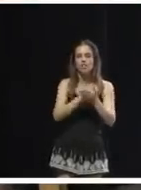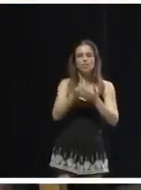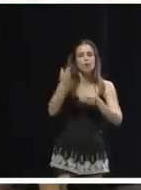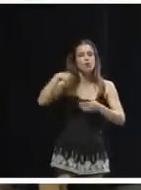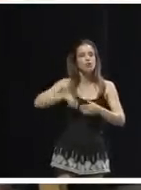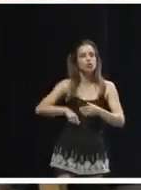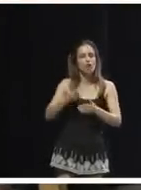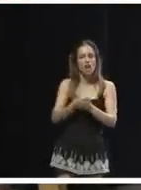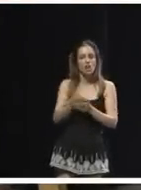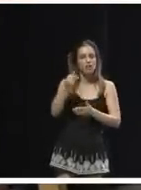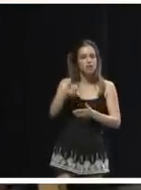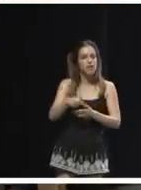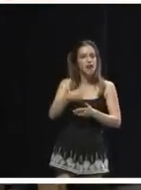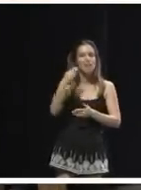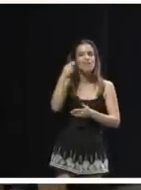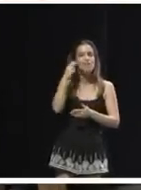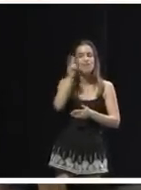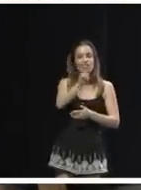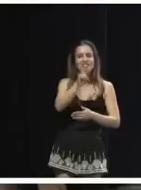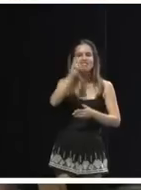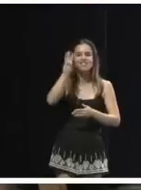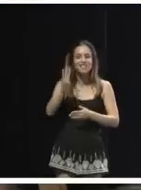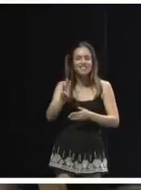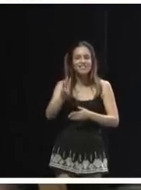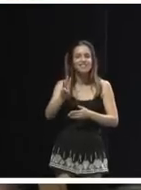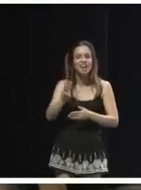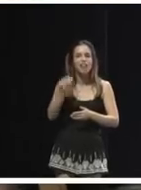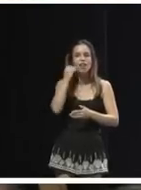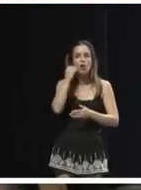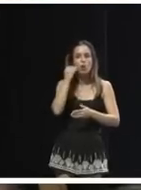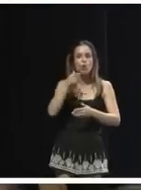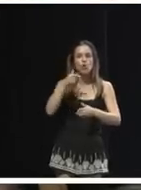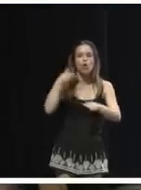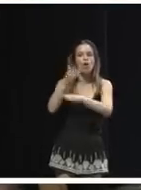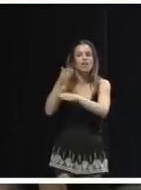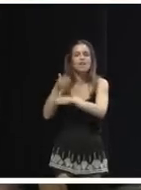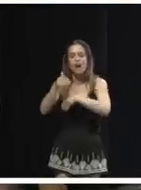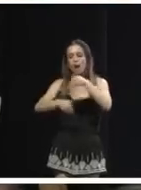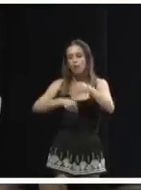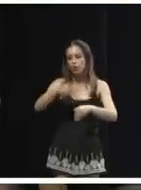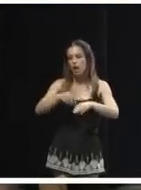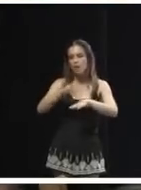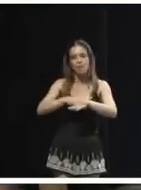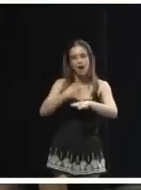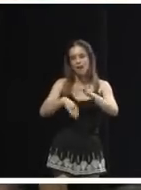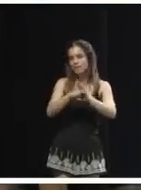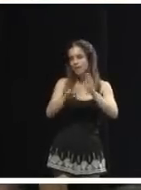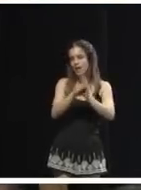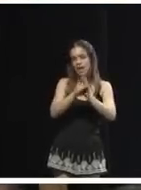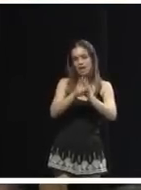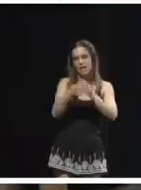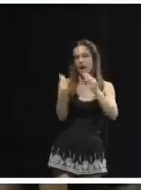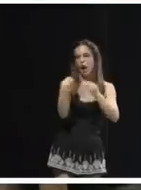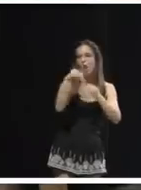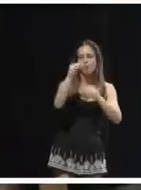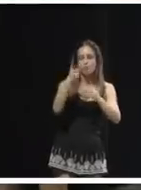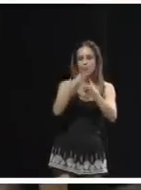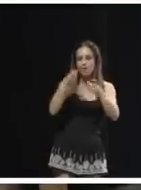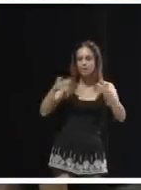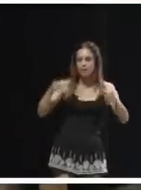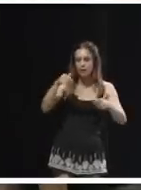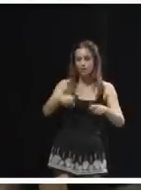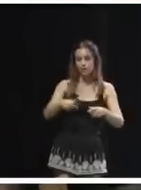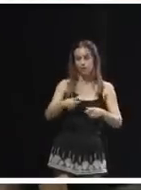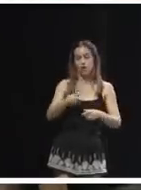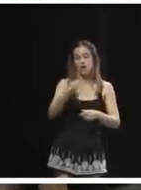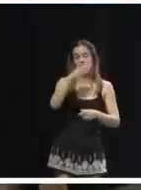de julio para seguir subiendo el salario mínimo interprofesional, porque el Partido Popular ya ha hablado y no va a subir el